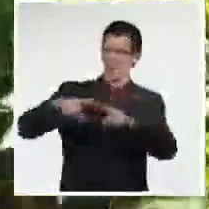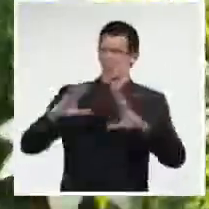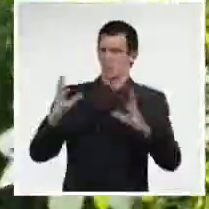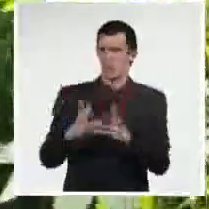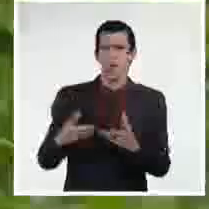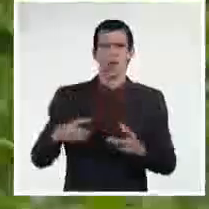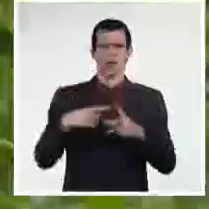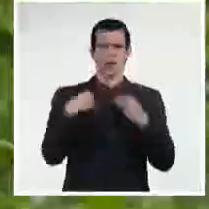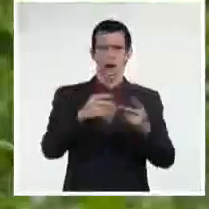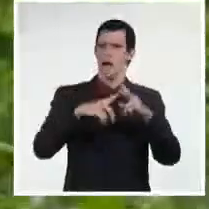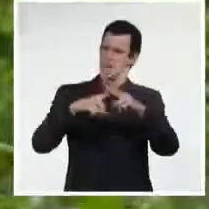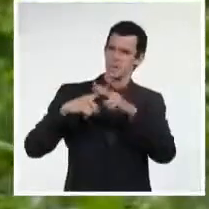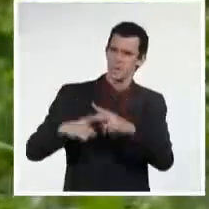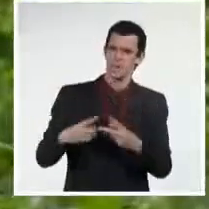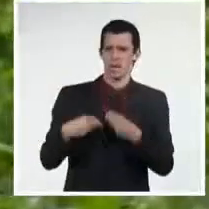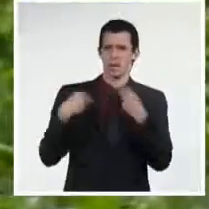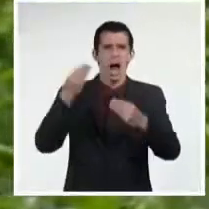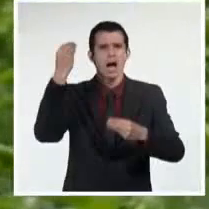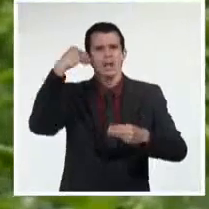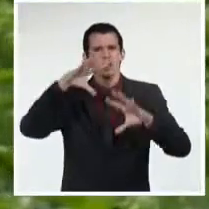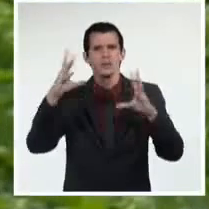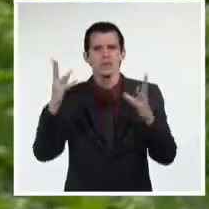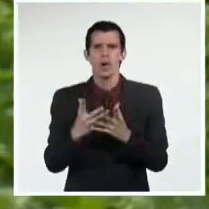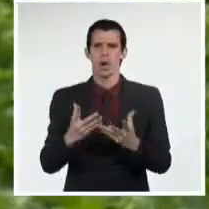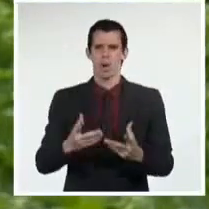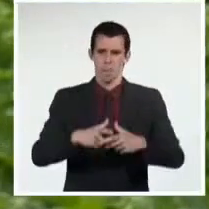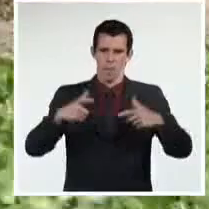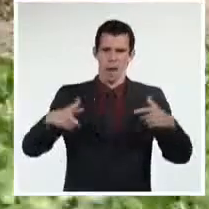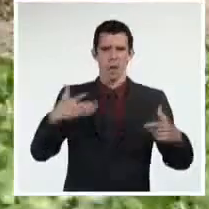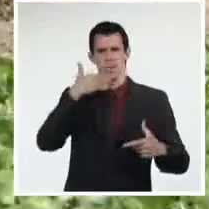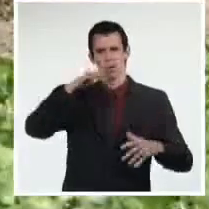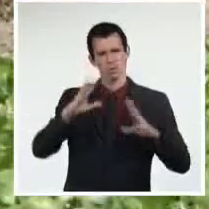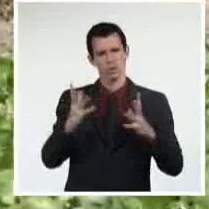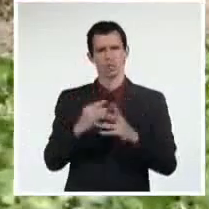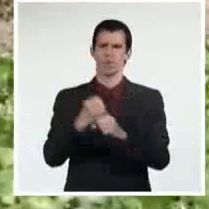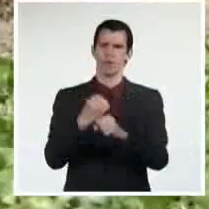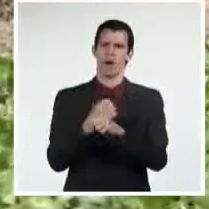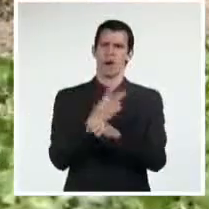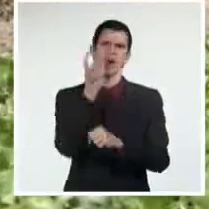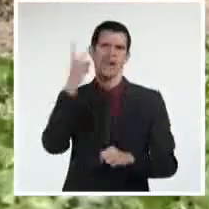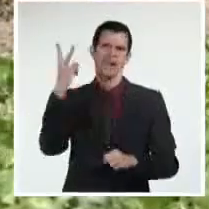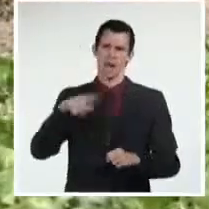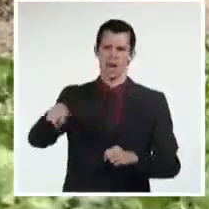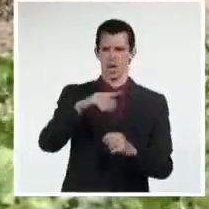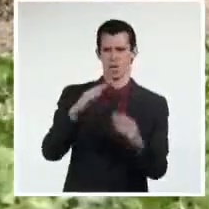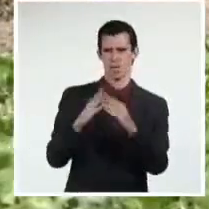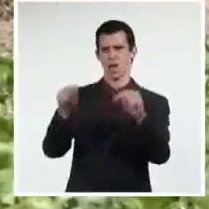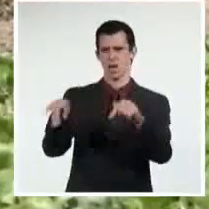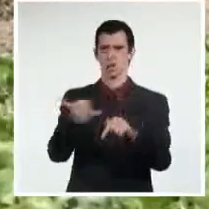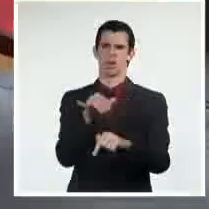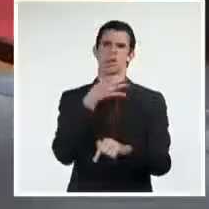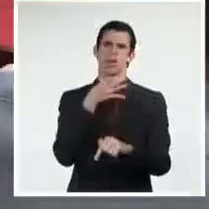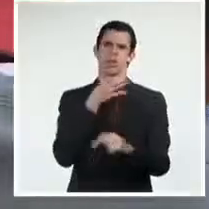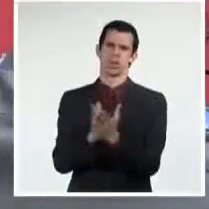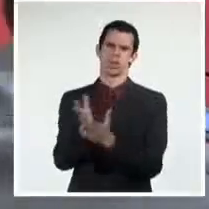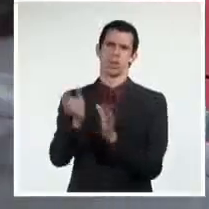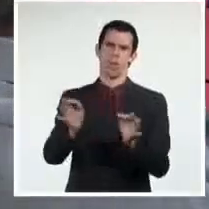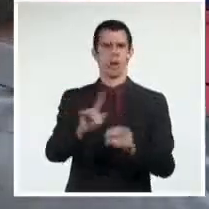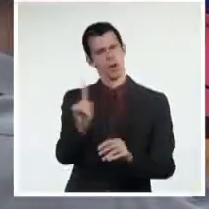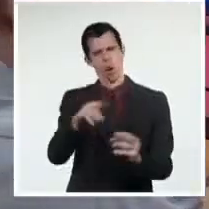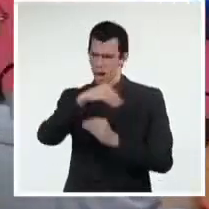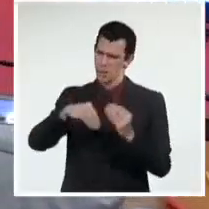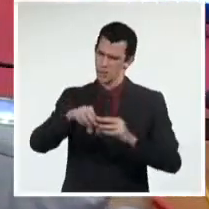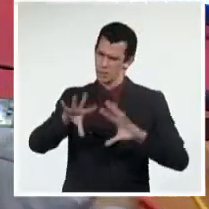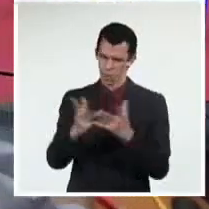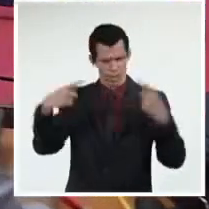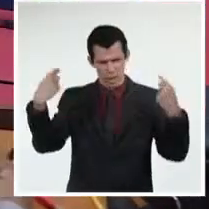productiva, estabilizar la fuerza de trabajo y mejorar las condiciones de vida de quienes habitan el campo cubano. Varios